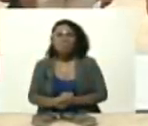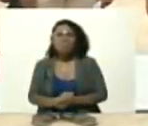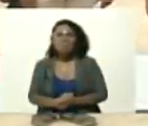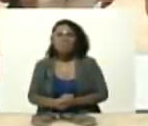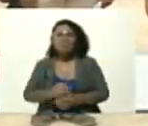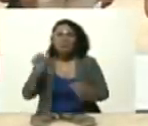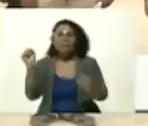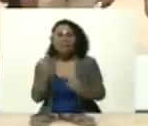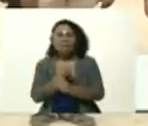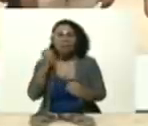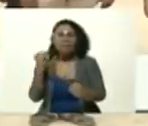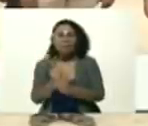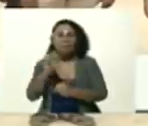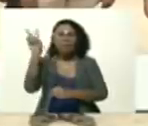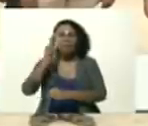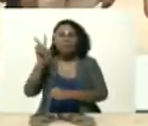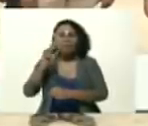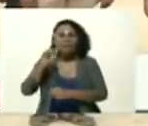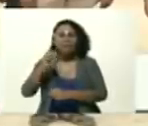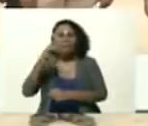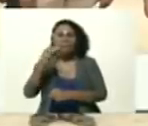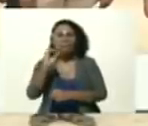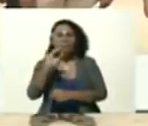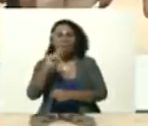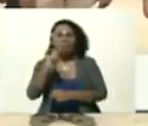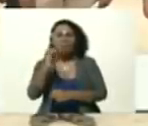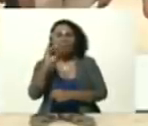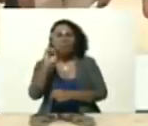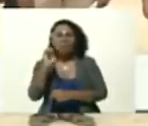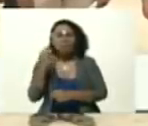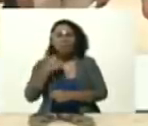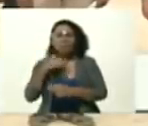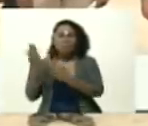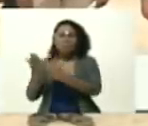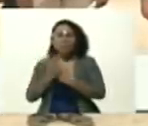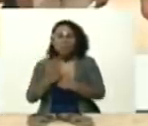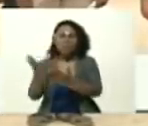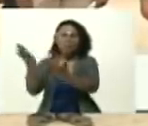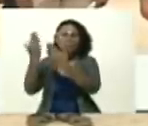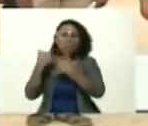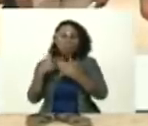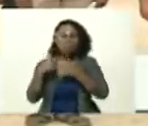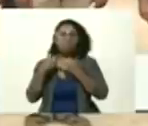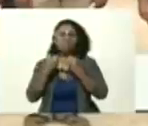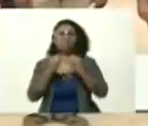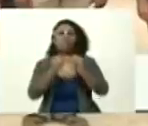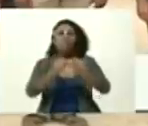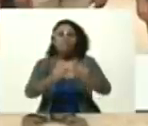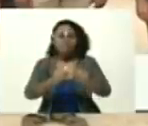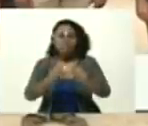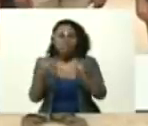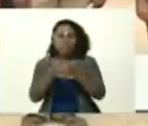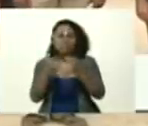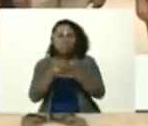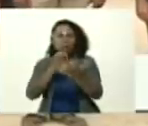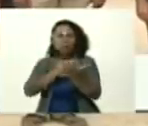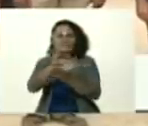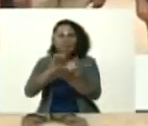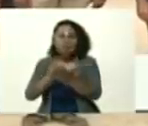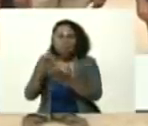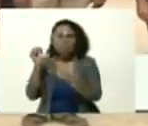la operación Valles del Mocotíes hemos recibido, bueno, el apoyo constante a través del Comando Estratégico